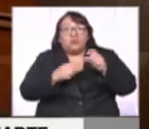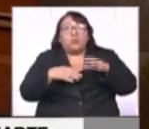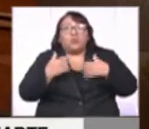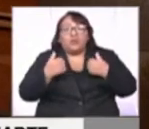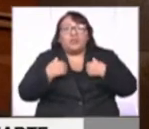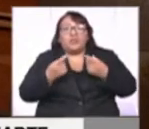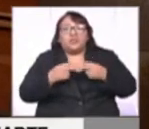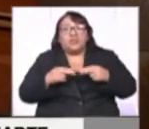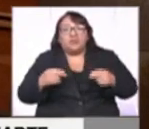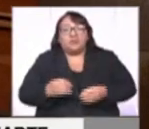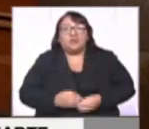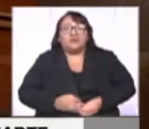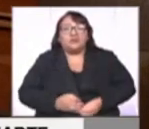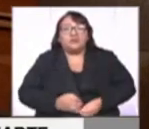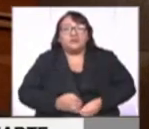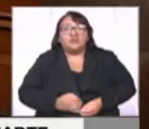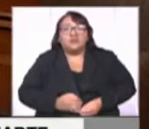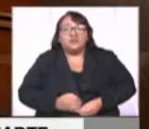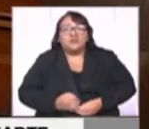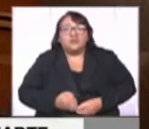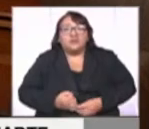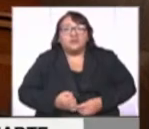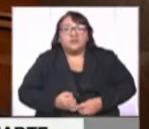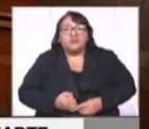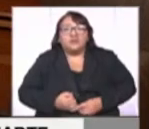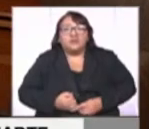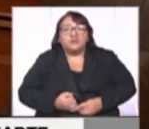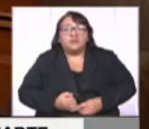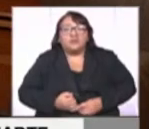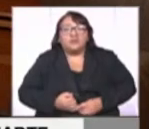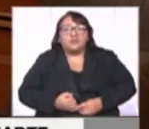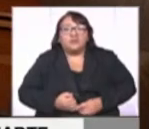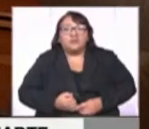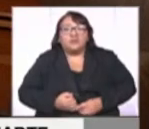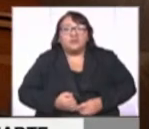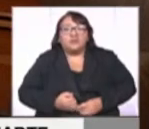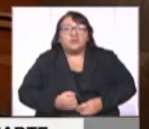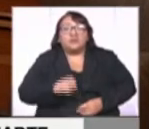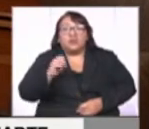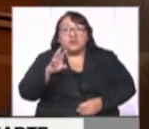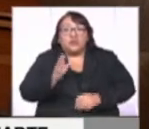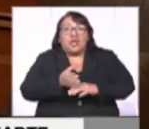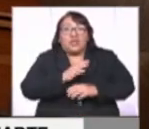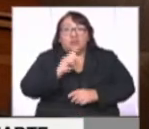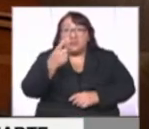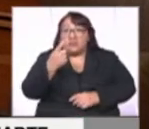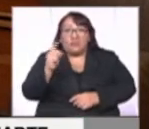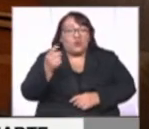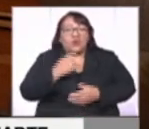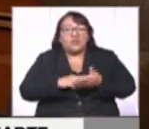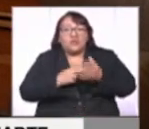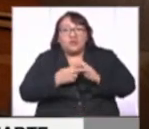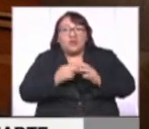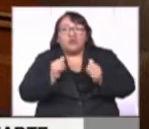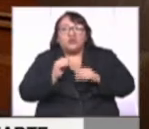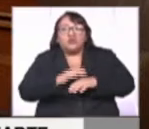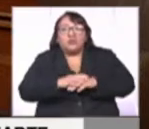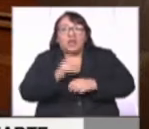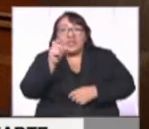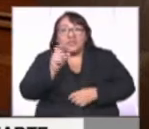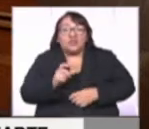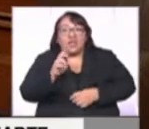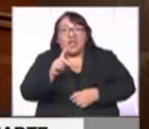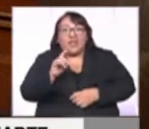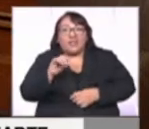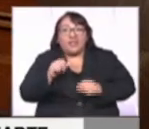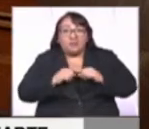tienen ese nivel de cercanía y favorecimiento. Y como se indicó al inicio, estos recientes hechos no son los primeros los que ponen en cuestión la capacidad de la señora Boluarte